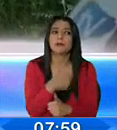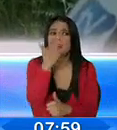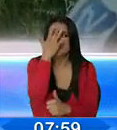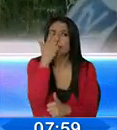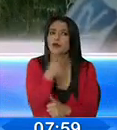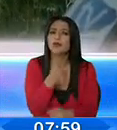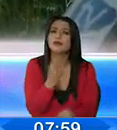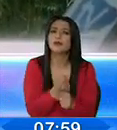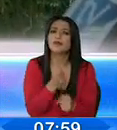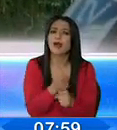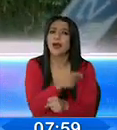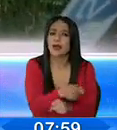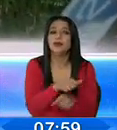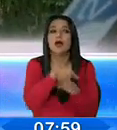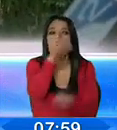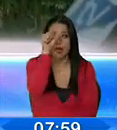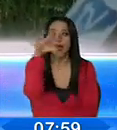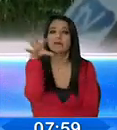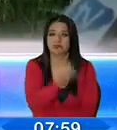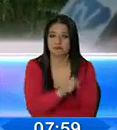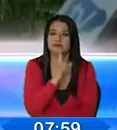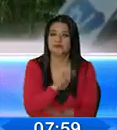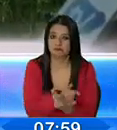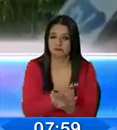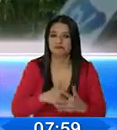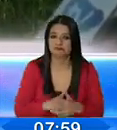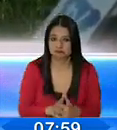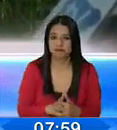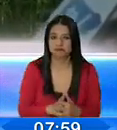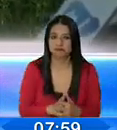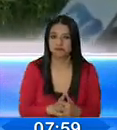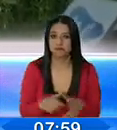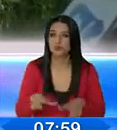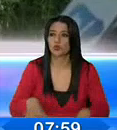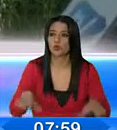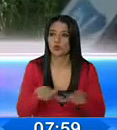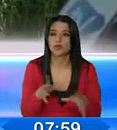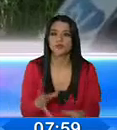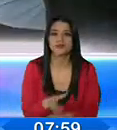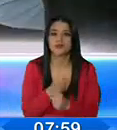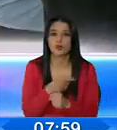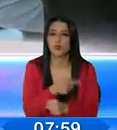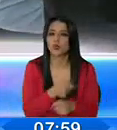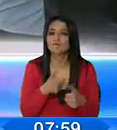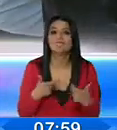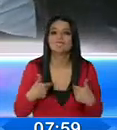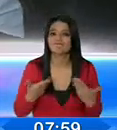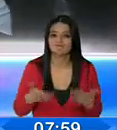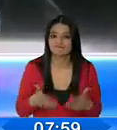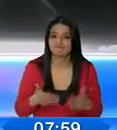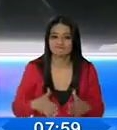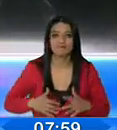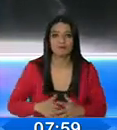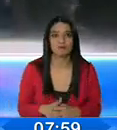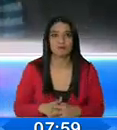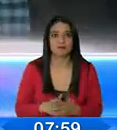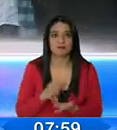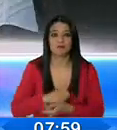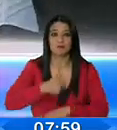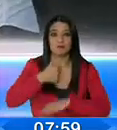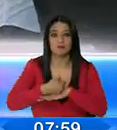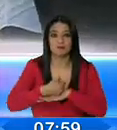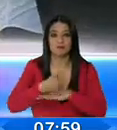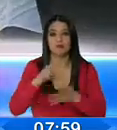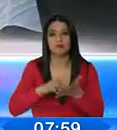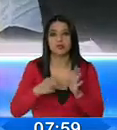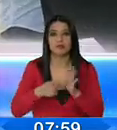ellos se encuentran en las calles y no están en un lugar seguro como sus casas. La intención de las autoridades no solo es